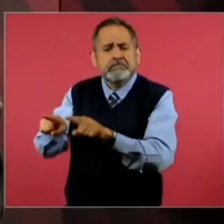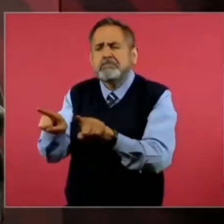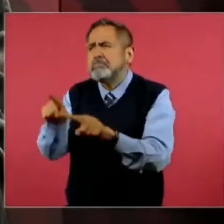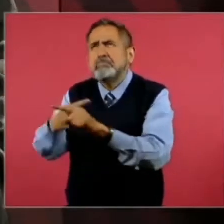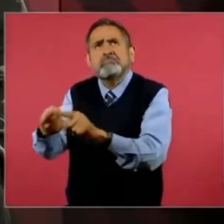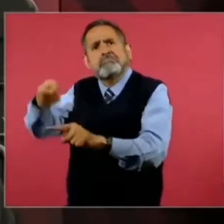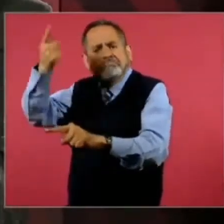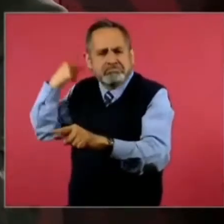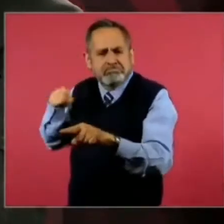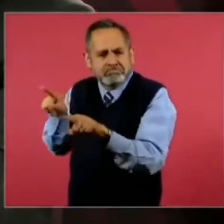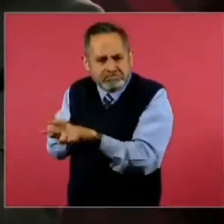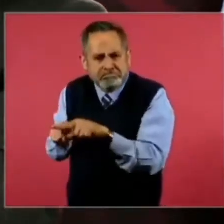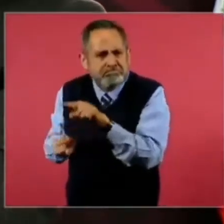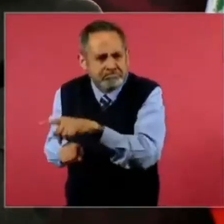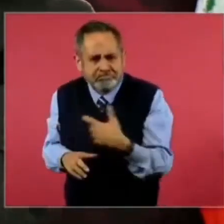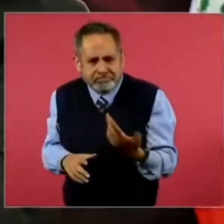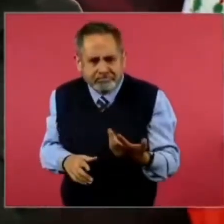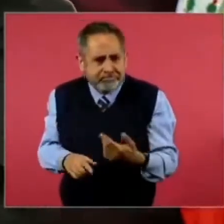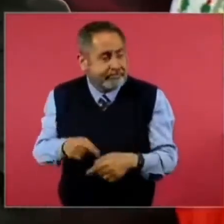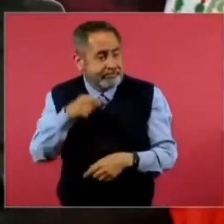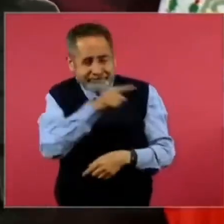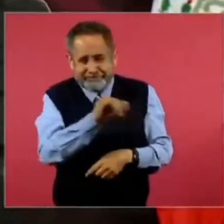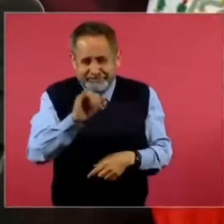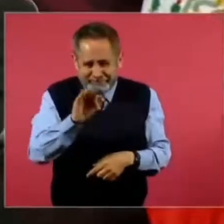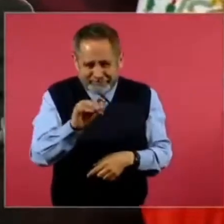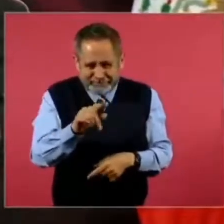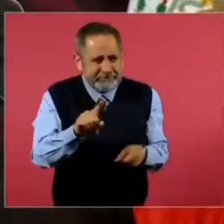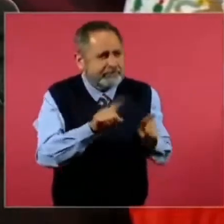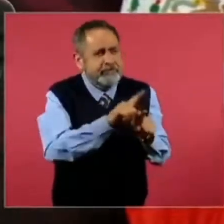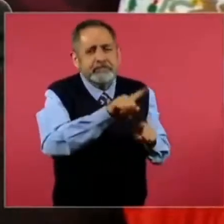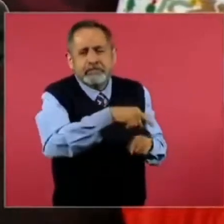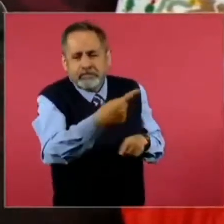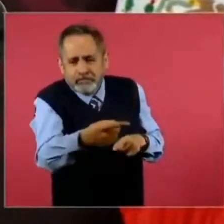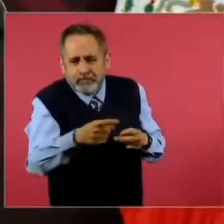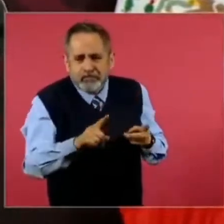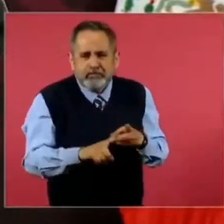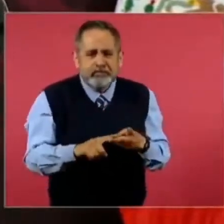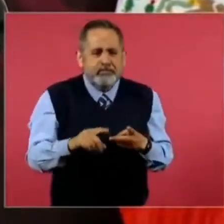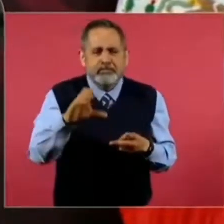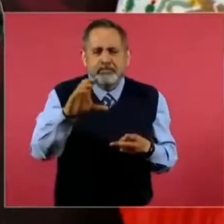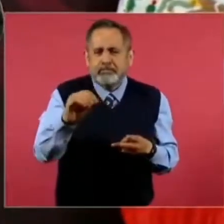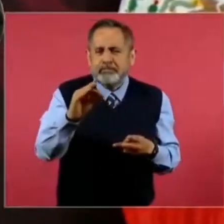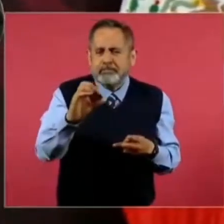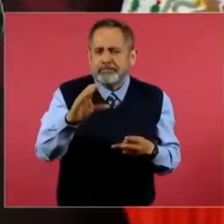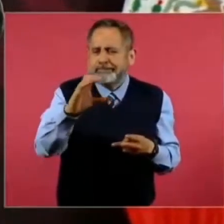Pero así crearon también un instituto que se llama de la competencia,